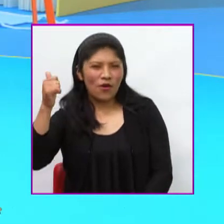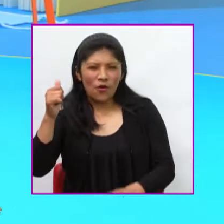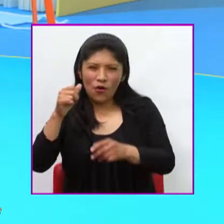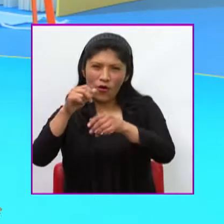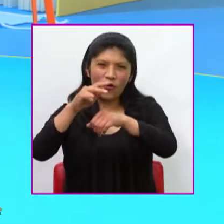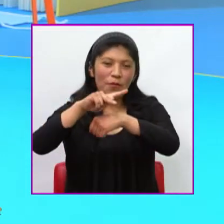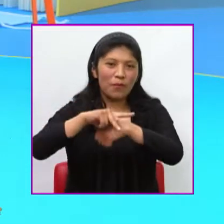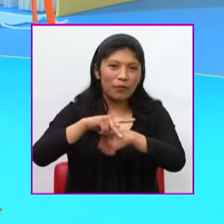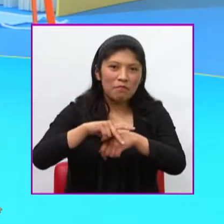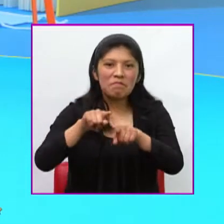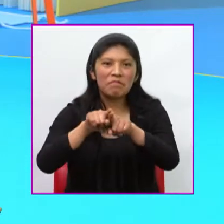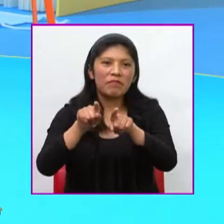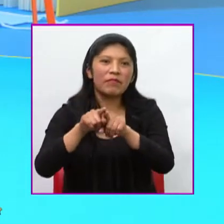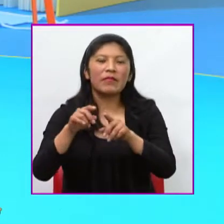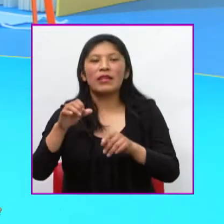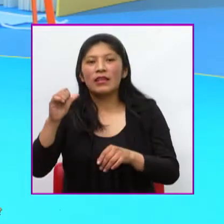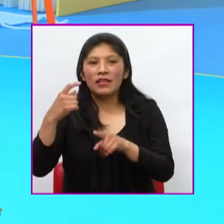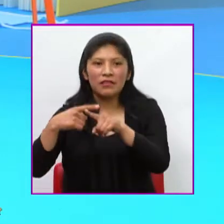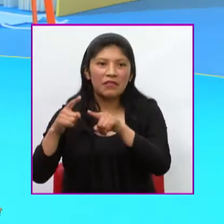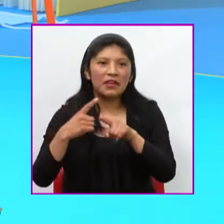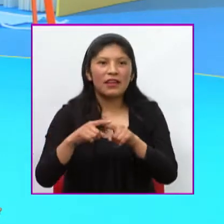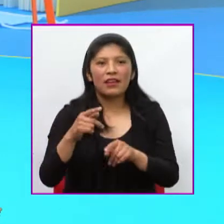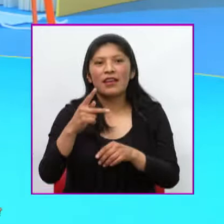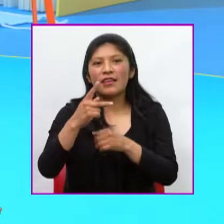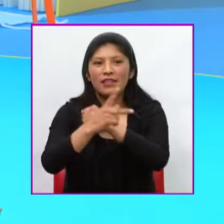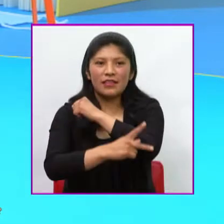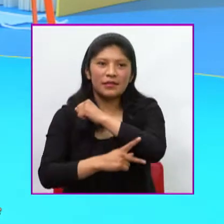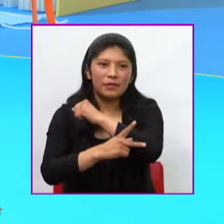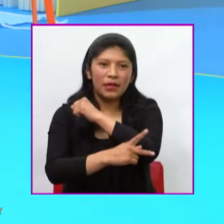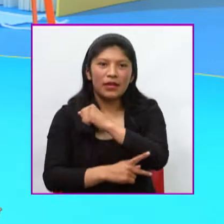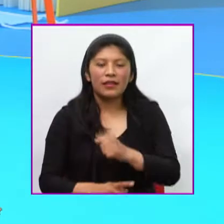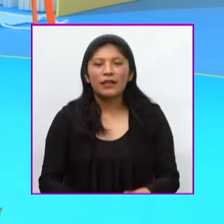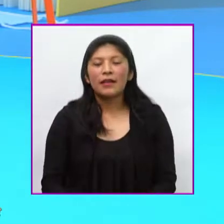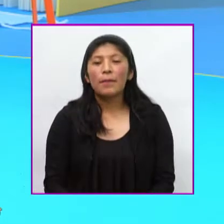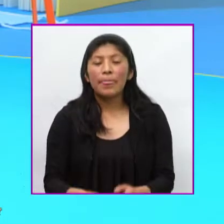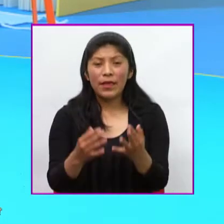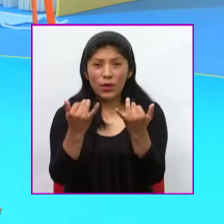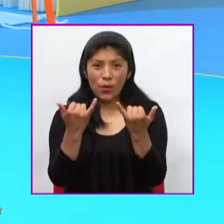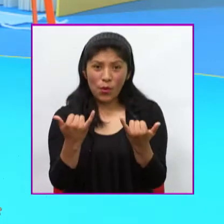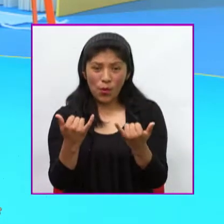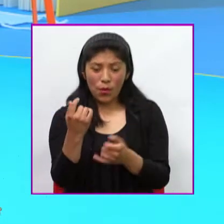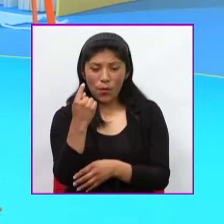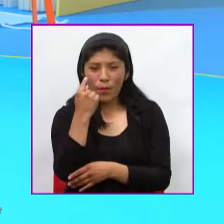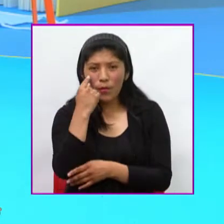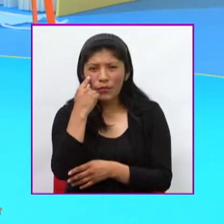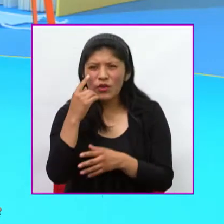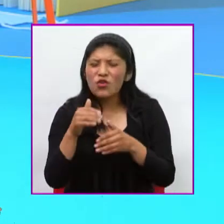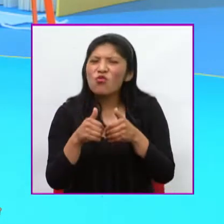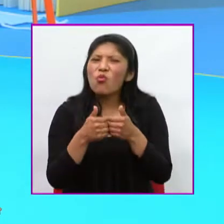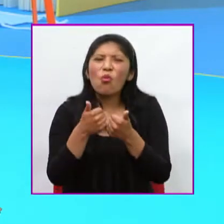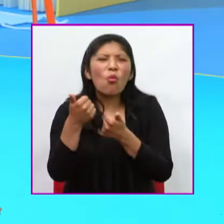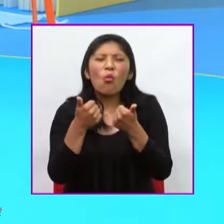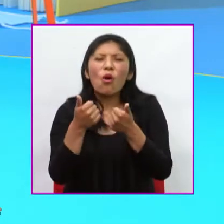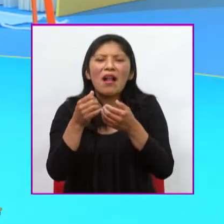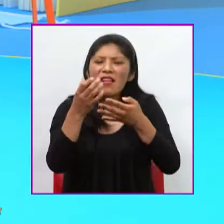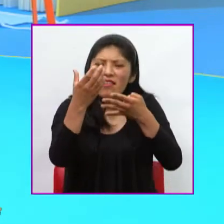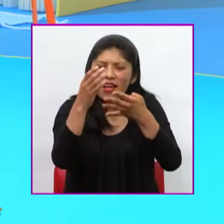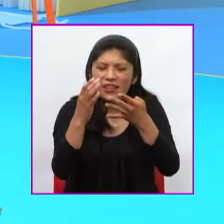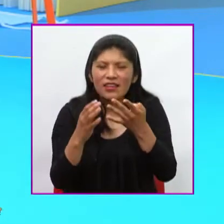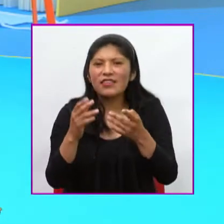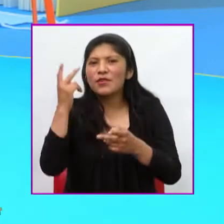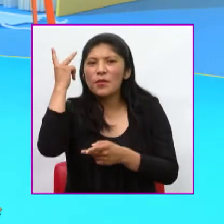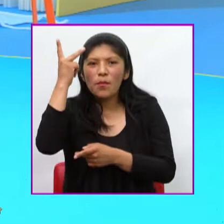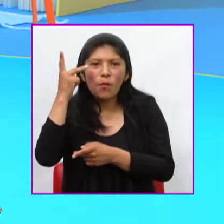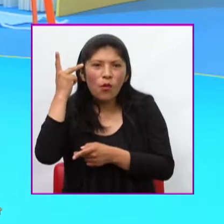Ahora bien, el día de hoy vamos a conocer cómo fue las características políticas